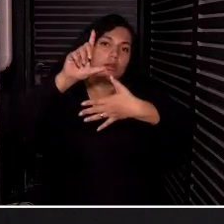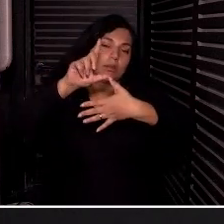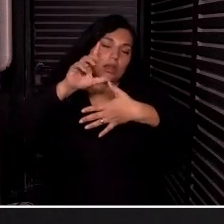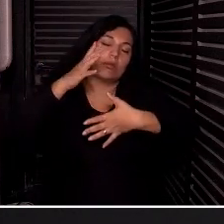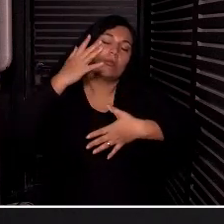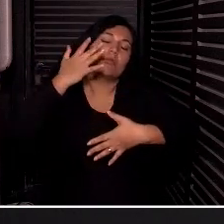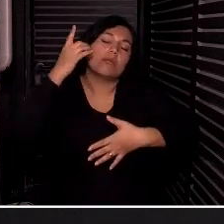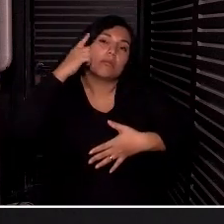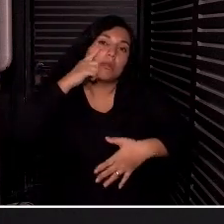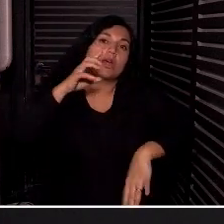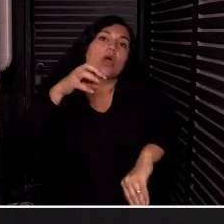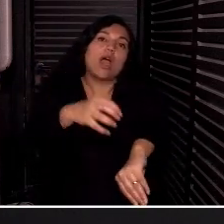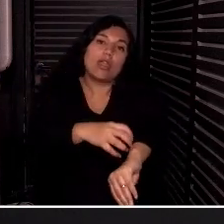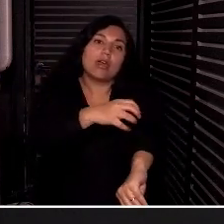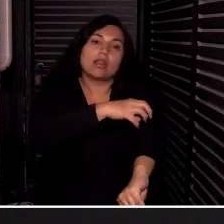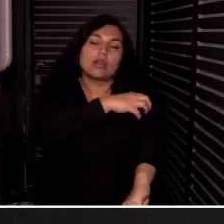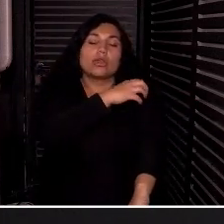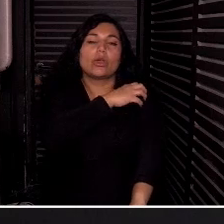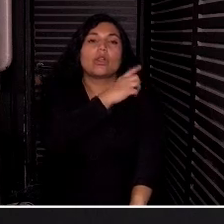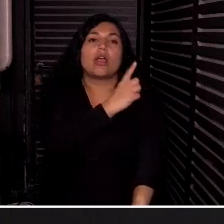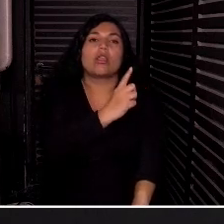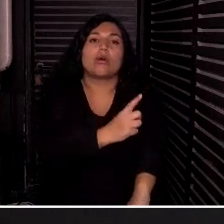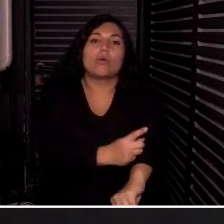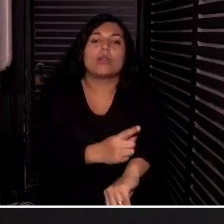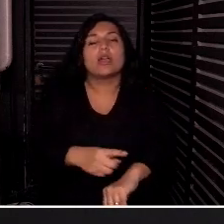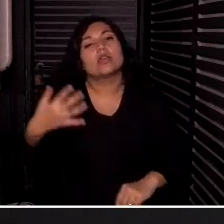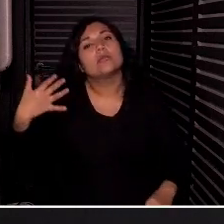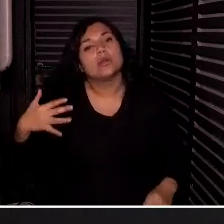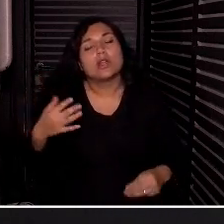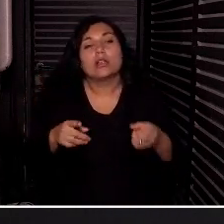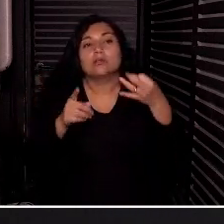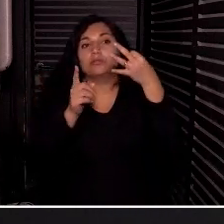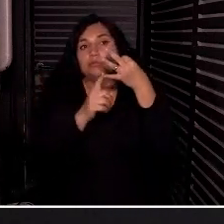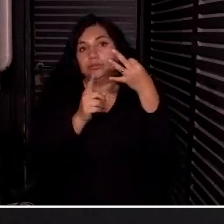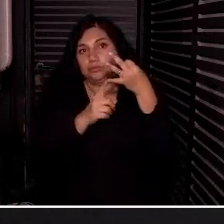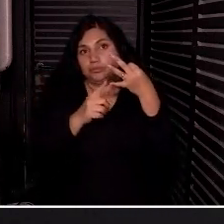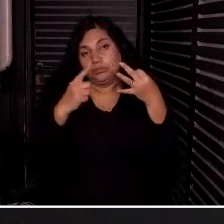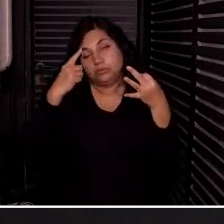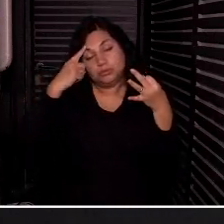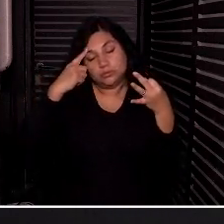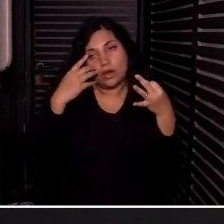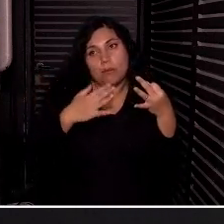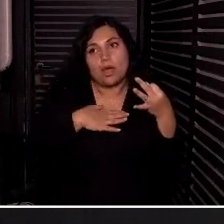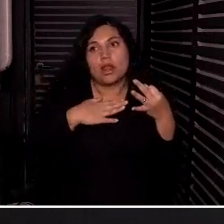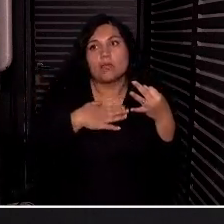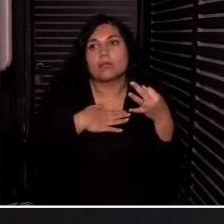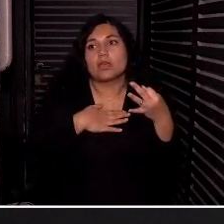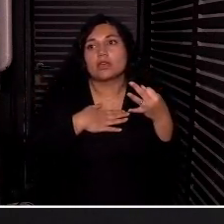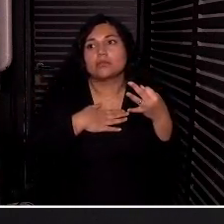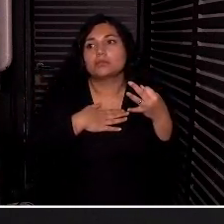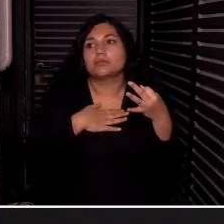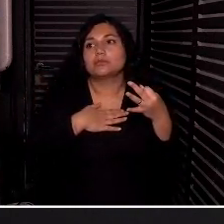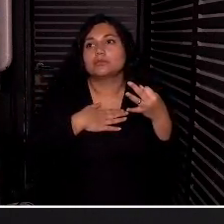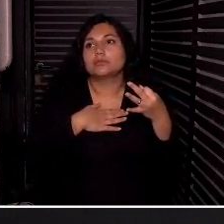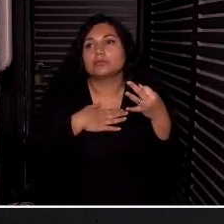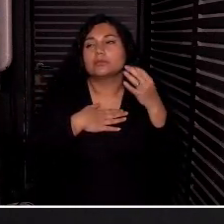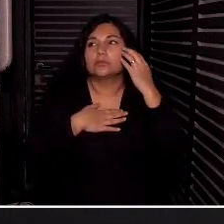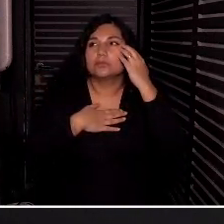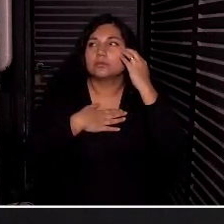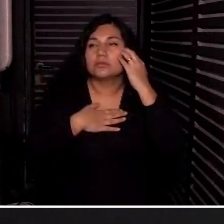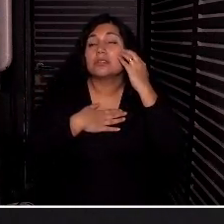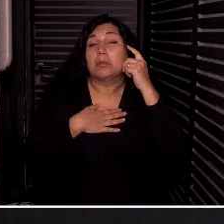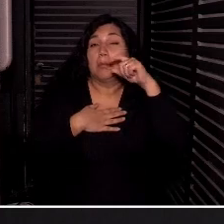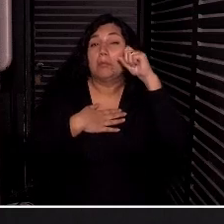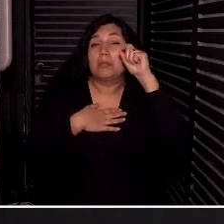cada región es importante y para mí la tercera y es donde se consolida y es como lo que me saca del infierno diario